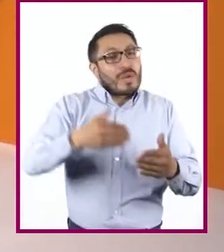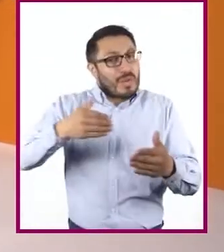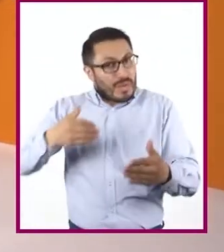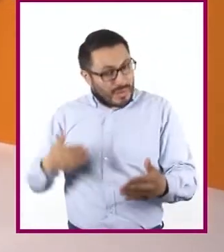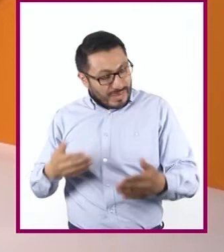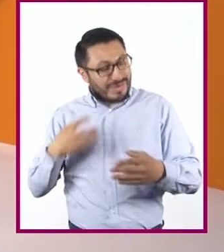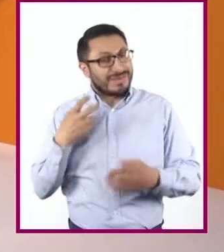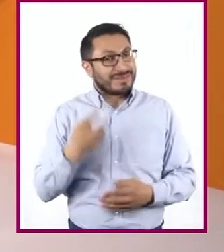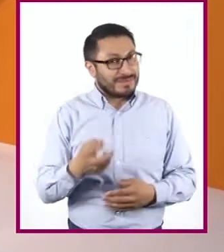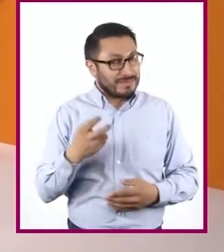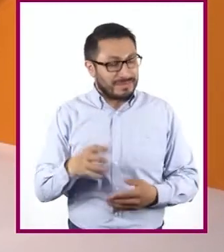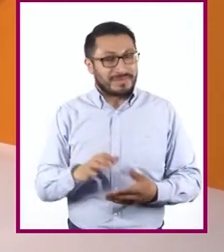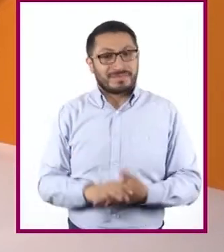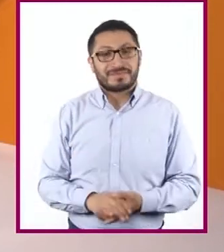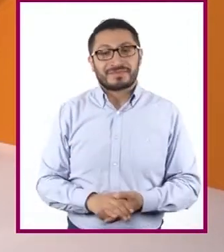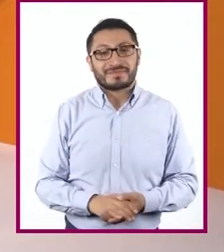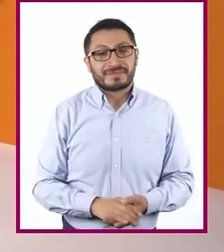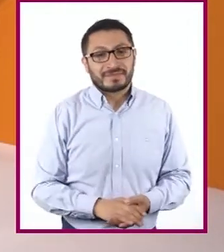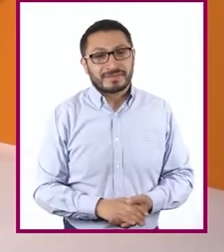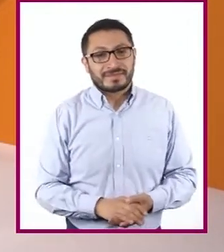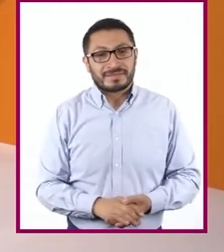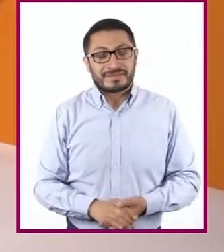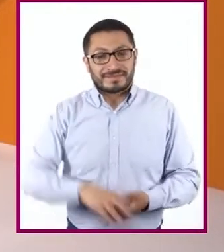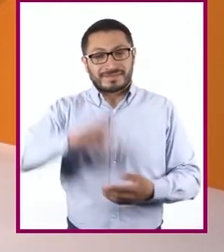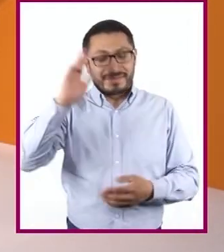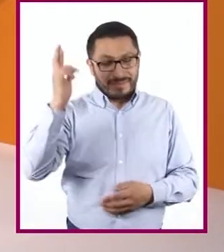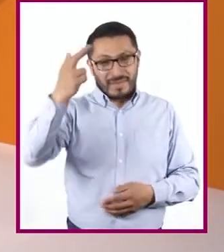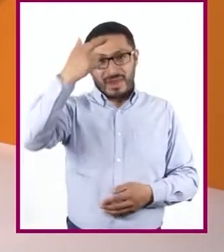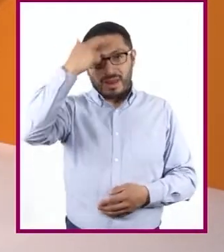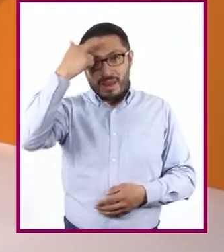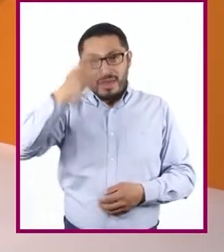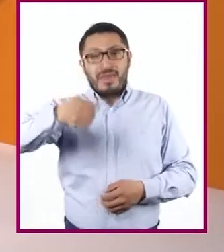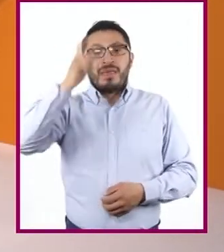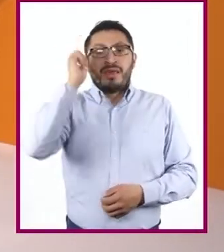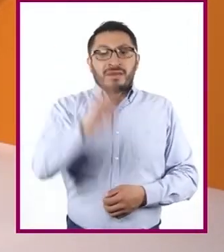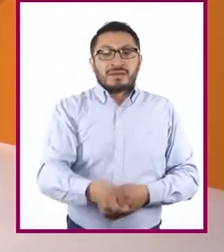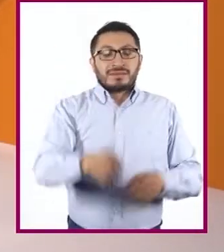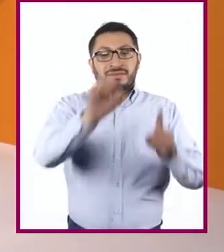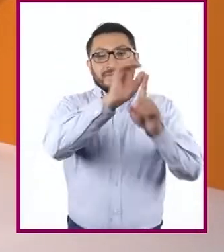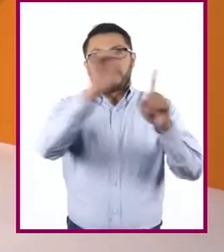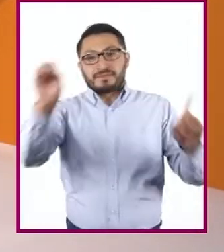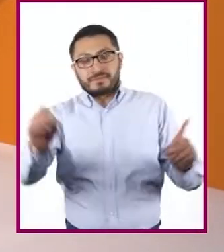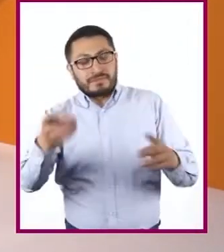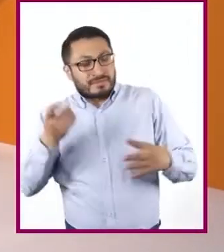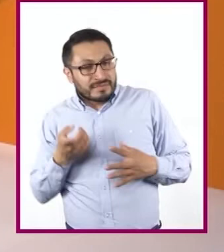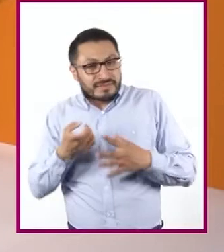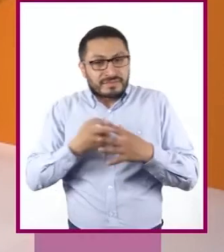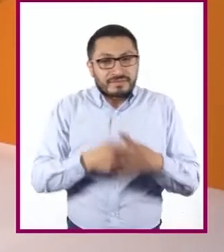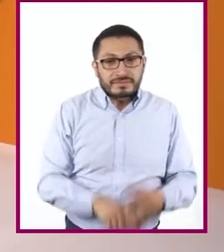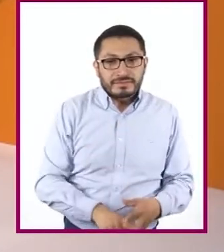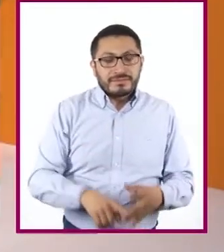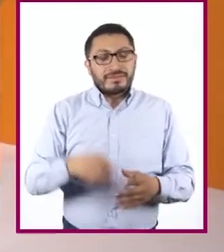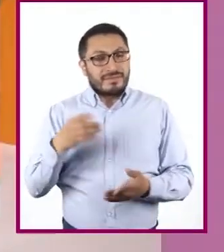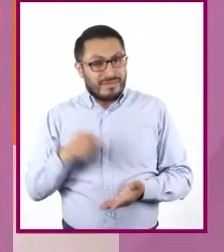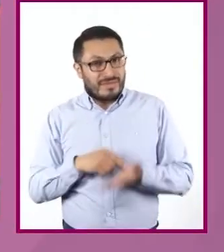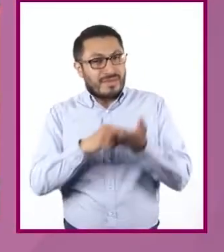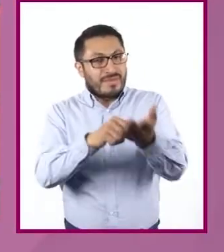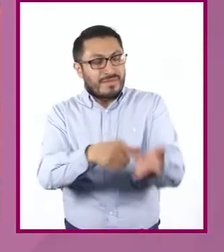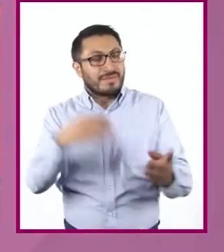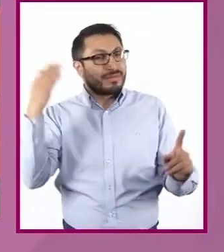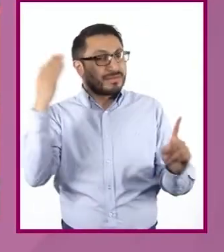y aterrizar en las ideas secundarias, recordemos qué son los enunciados introductorios y para eso les propongo un